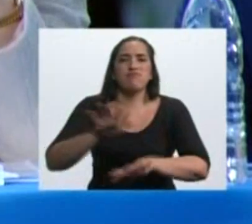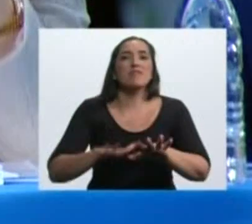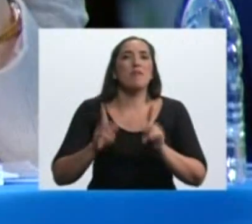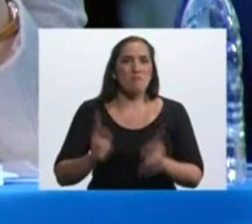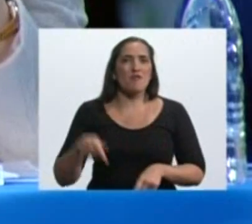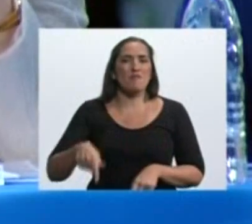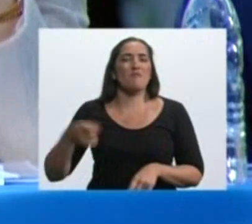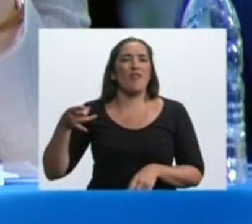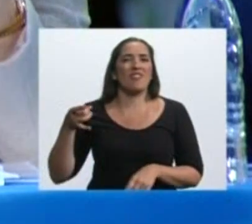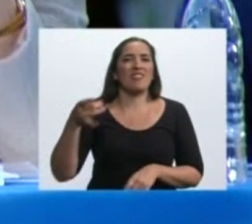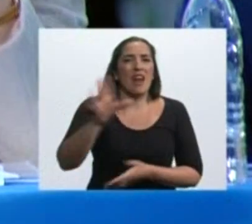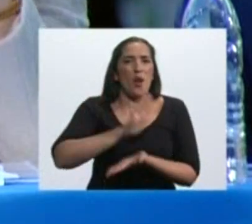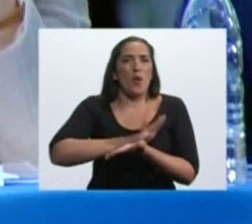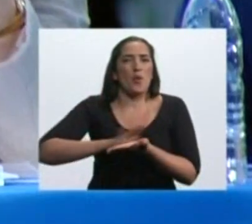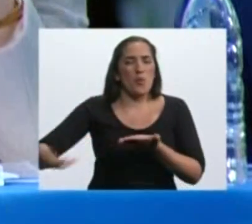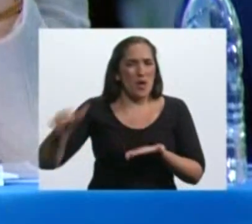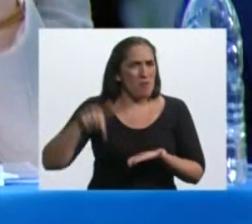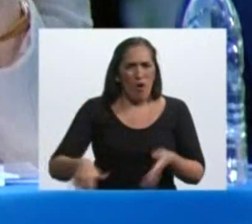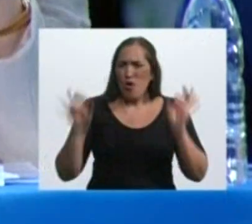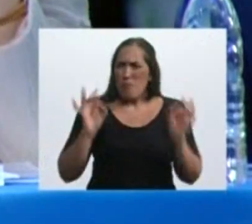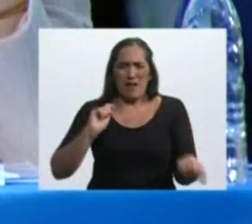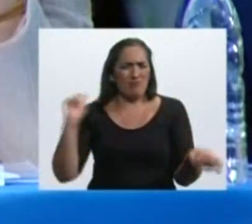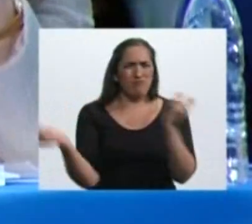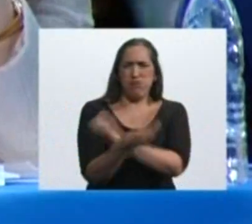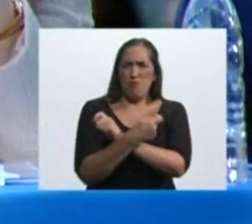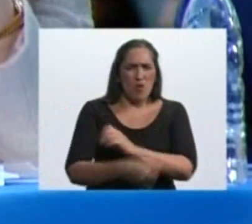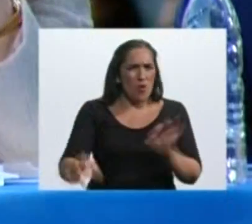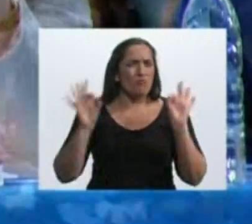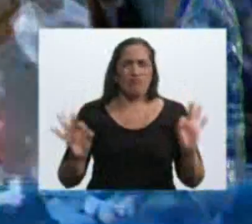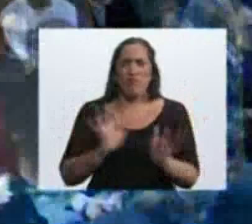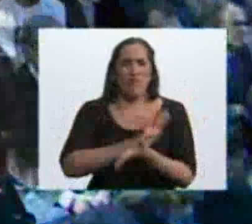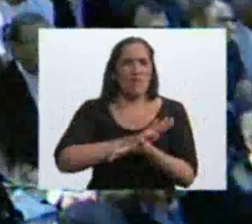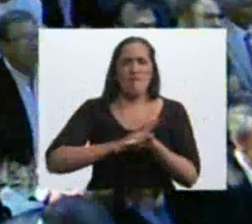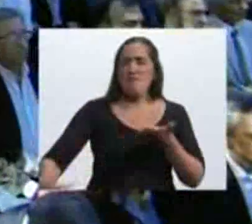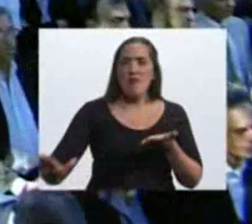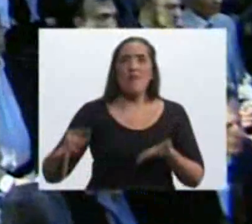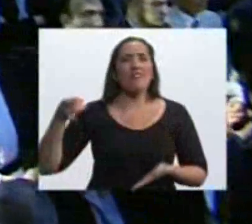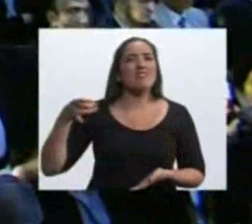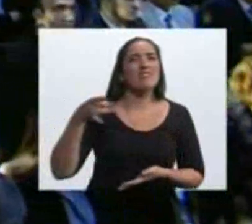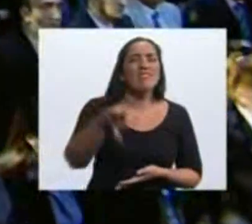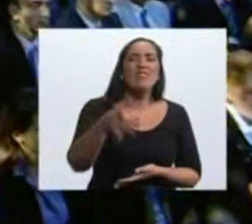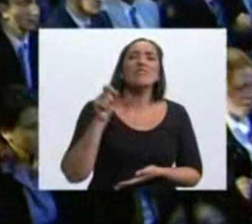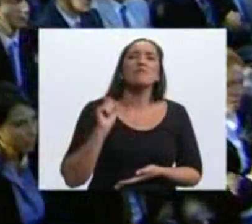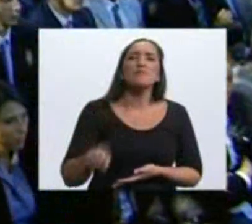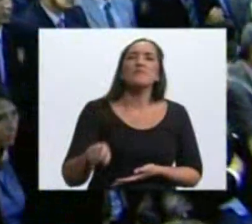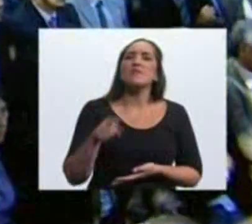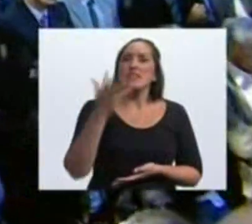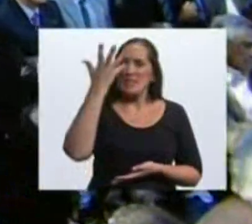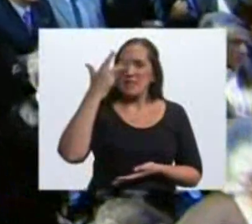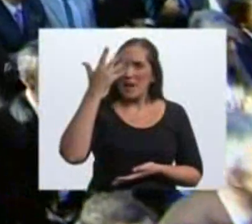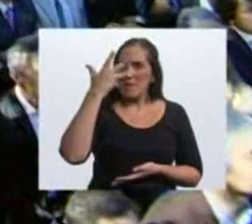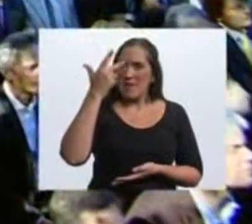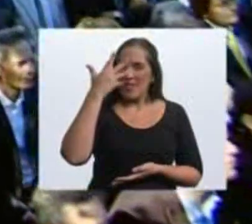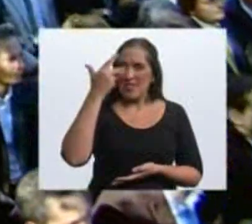esta línea nueva, totalmente nueva, del ferrocarril San